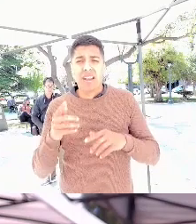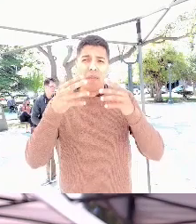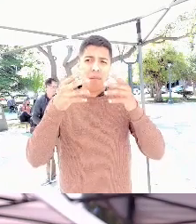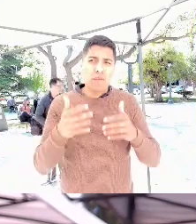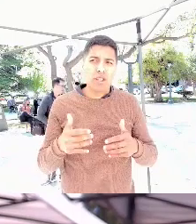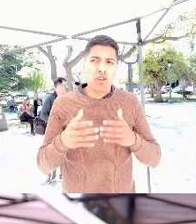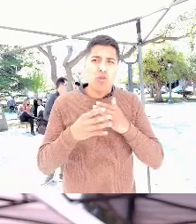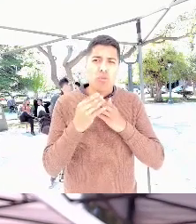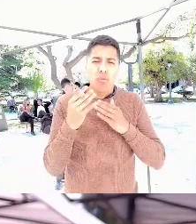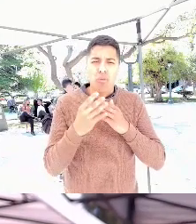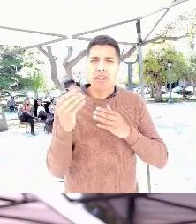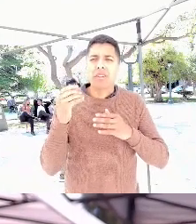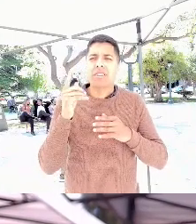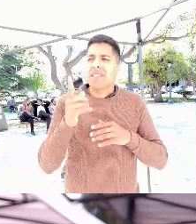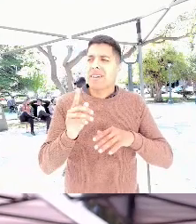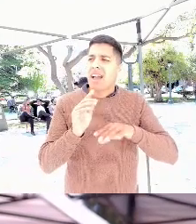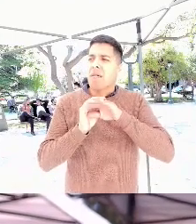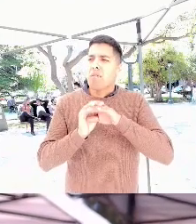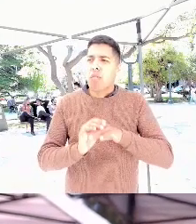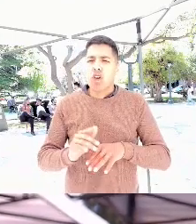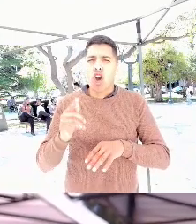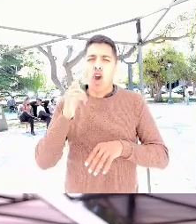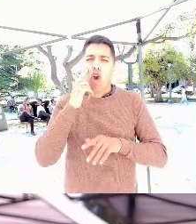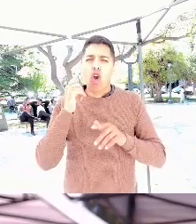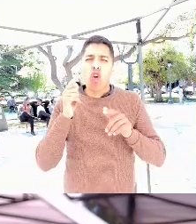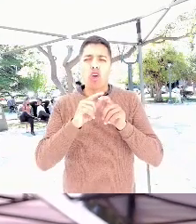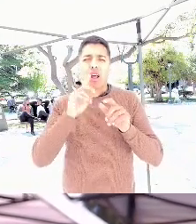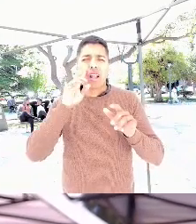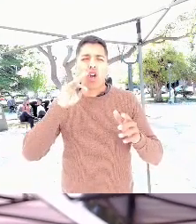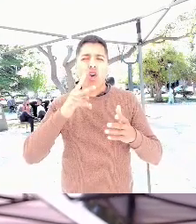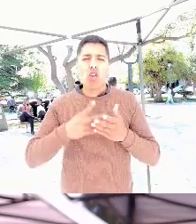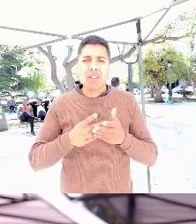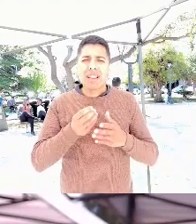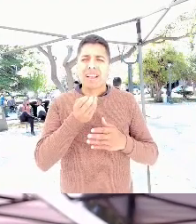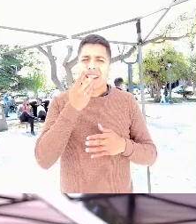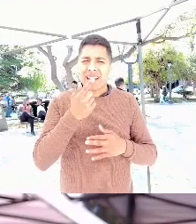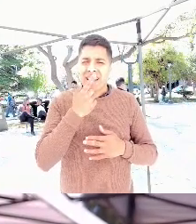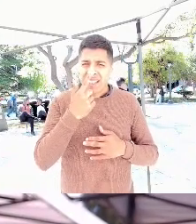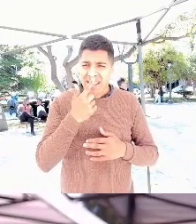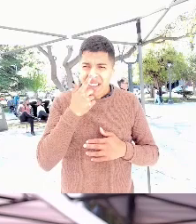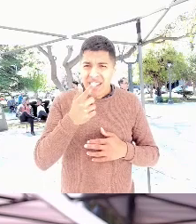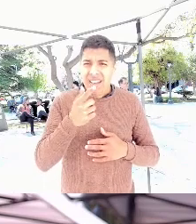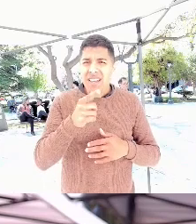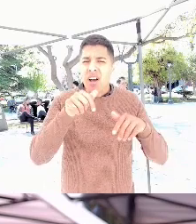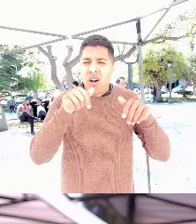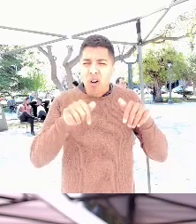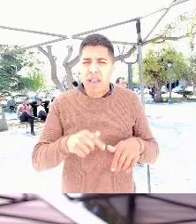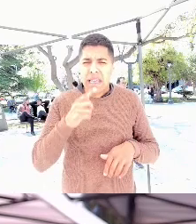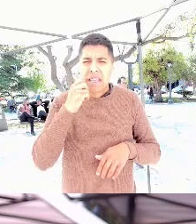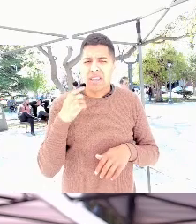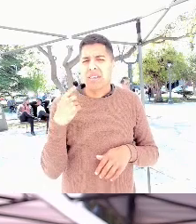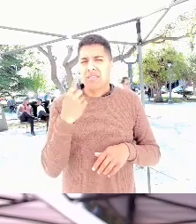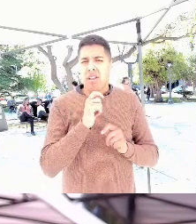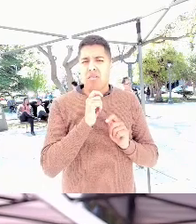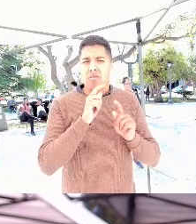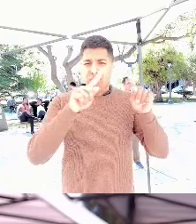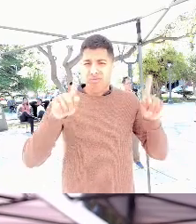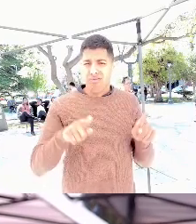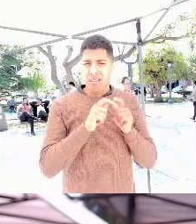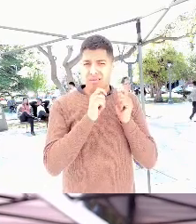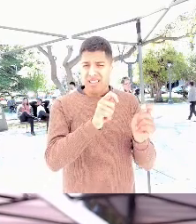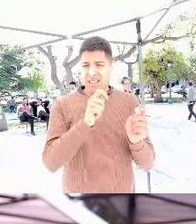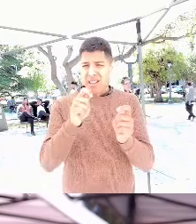los concejales en el reconocimiento de las declaraciones de interés que tuvimos hoy en la sesión.